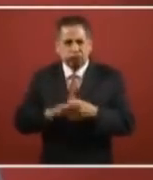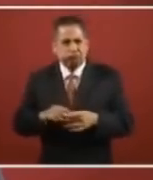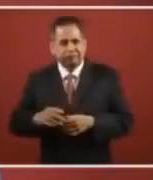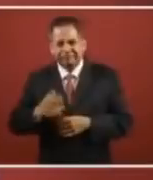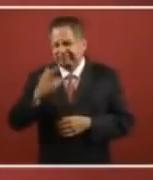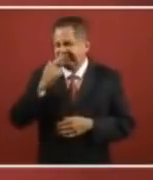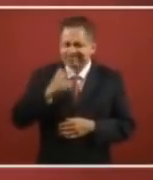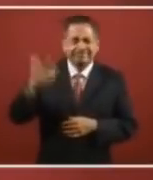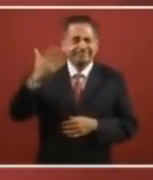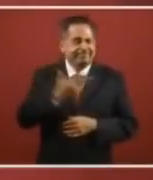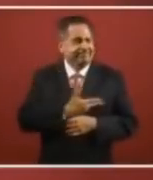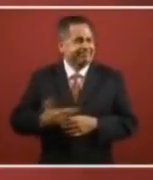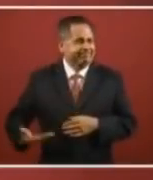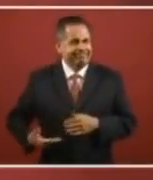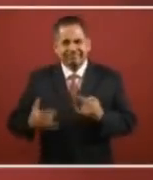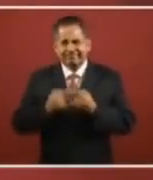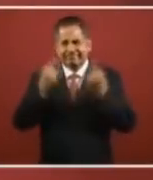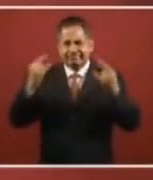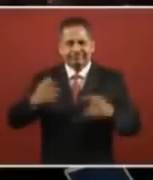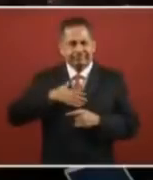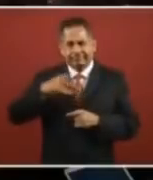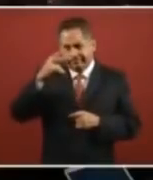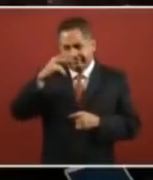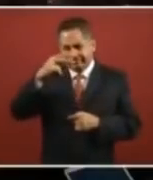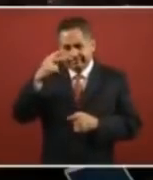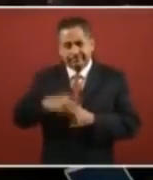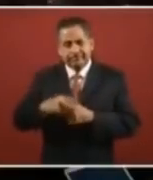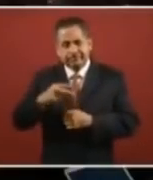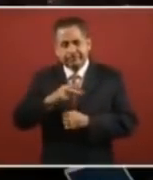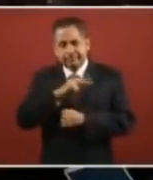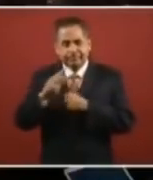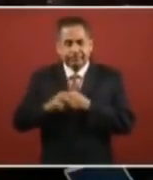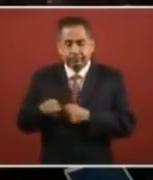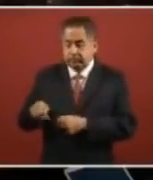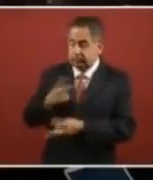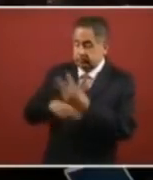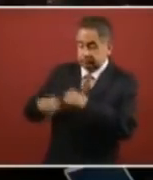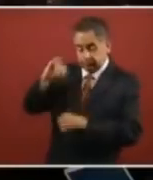mejor presidente que ha habido en la historia de nuestro país, un indígena zapoteco,